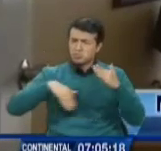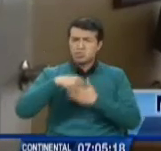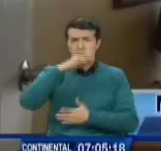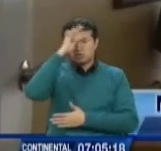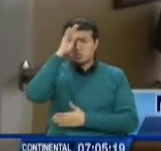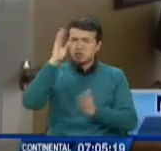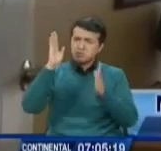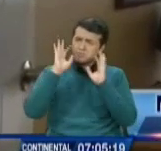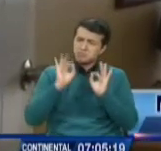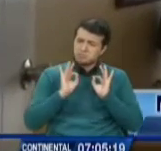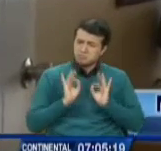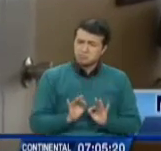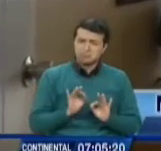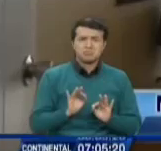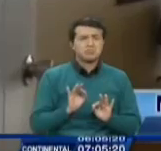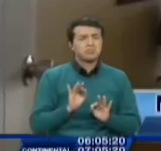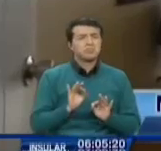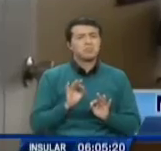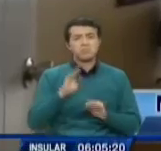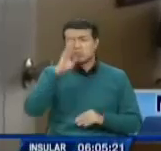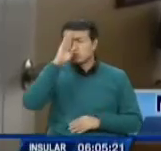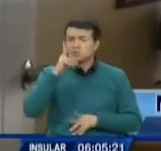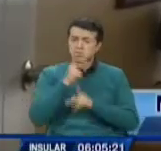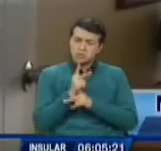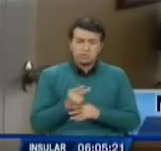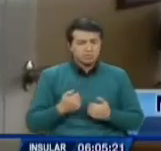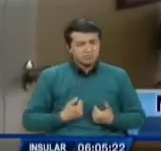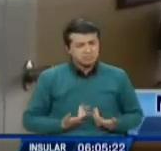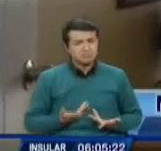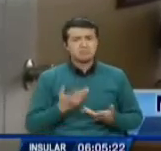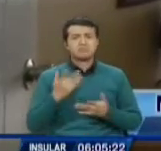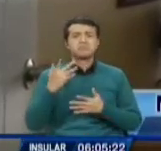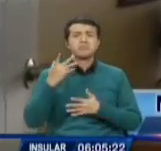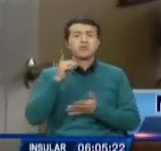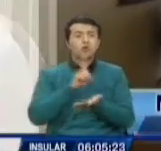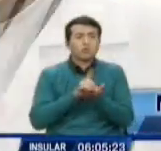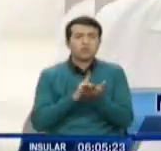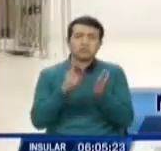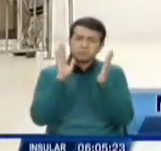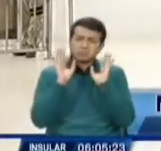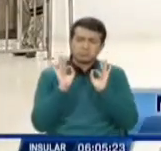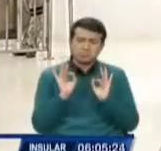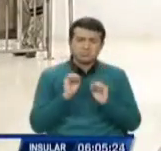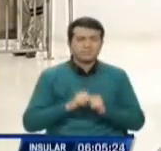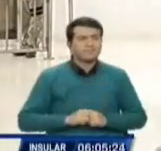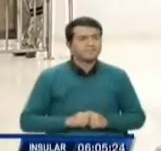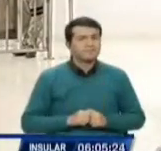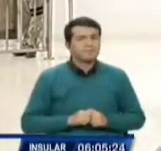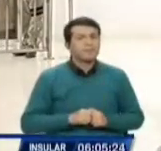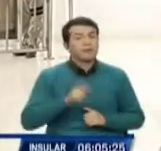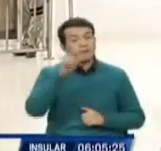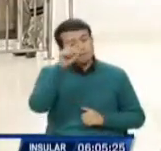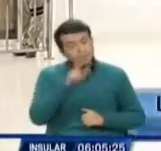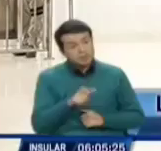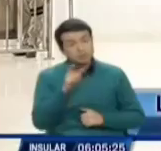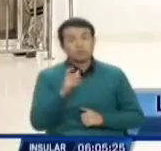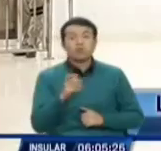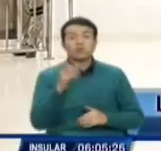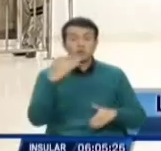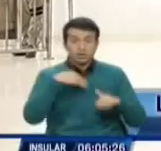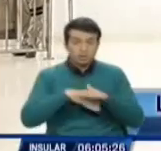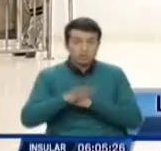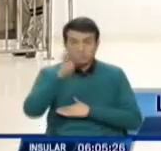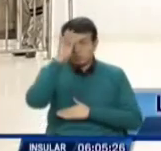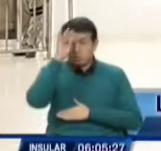fui muy bien tratada cordialmente por los policías y los equipos de salud que estaban a cargo. Una paciente que ingresó pues